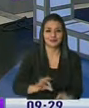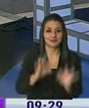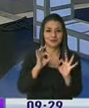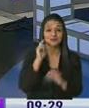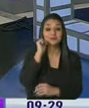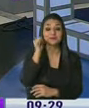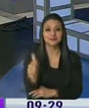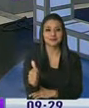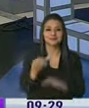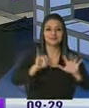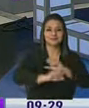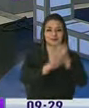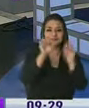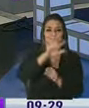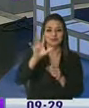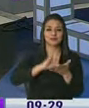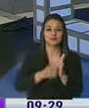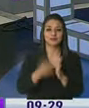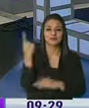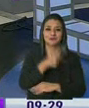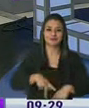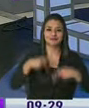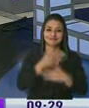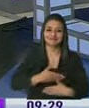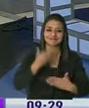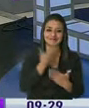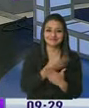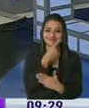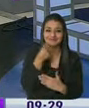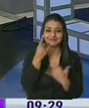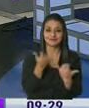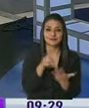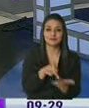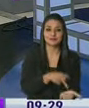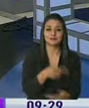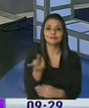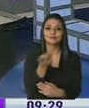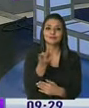desde las 6:55. Vivir un día a la vez, no se olvide. Gracias, Dianita, y ahí viene Esteban